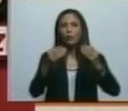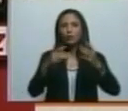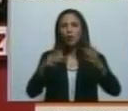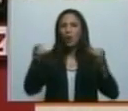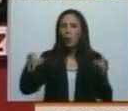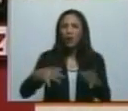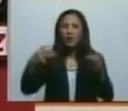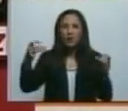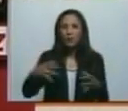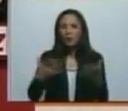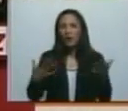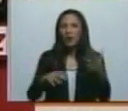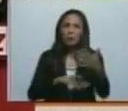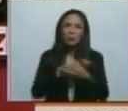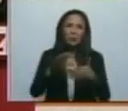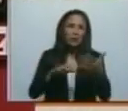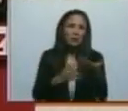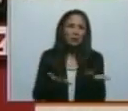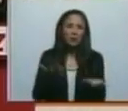Cuando lanzaban